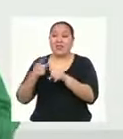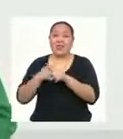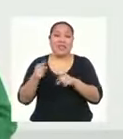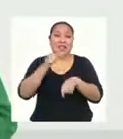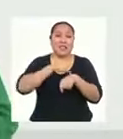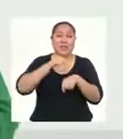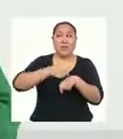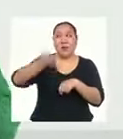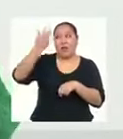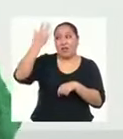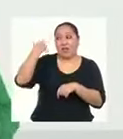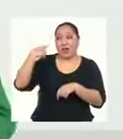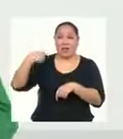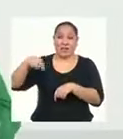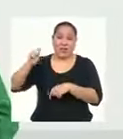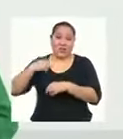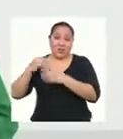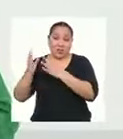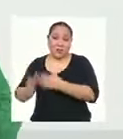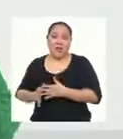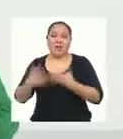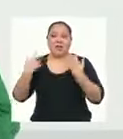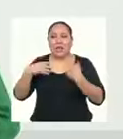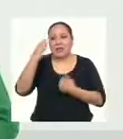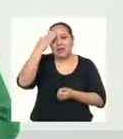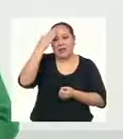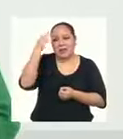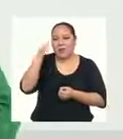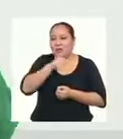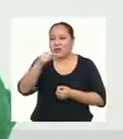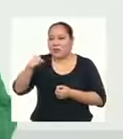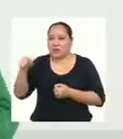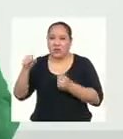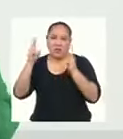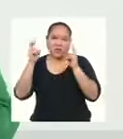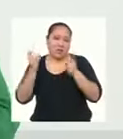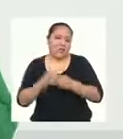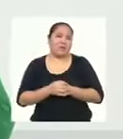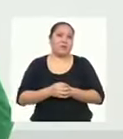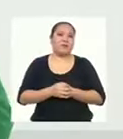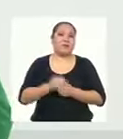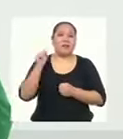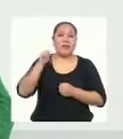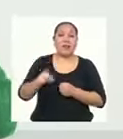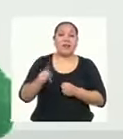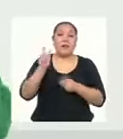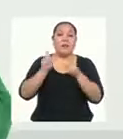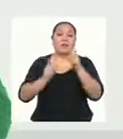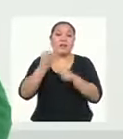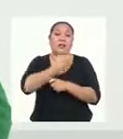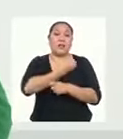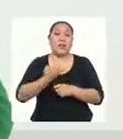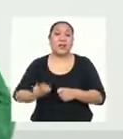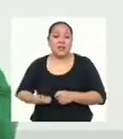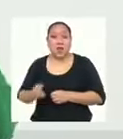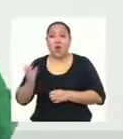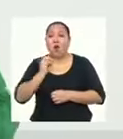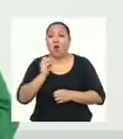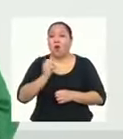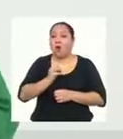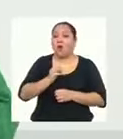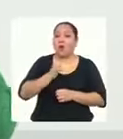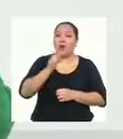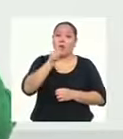época de la colonia, somos muy conscientes de estos temas. Tanto que el sector público como el privado